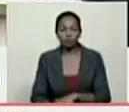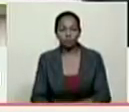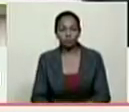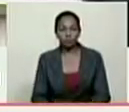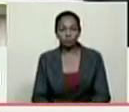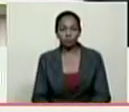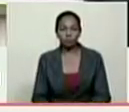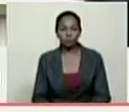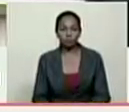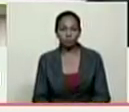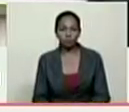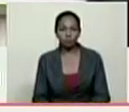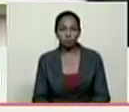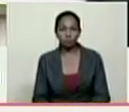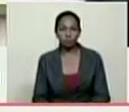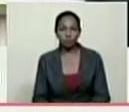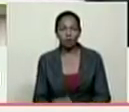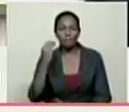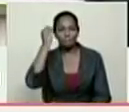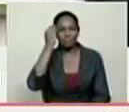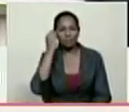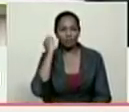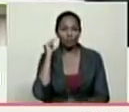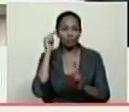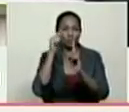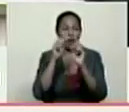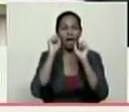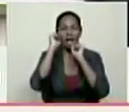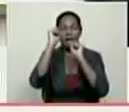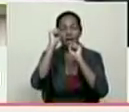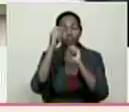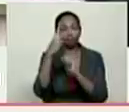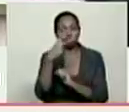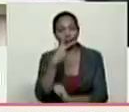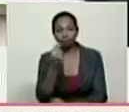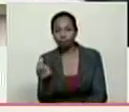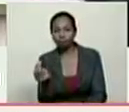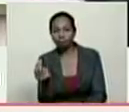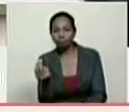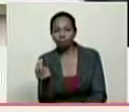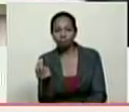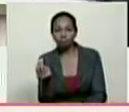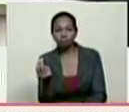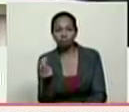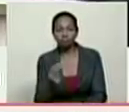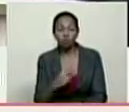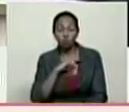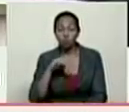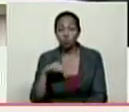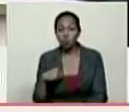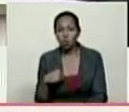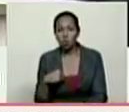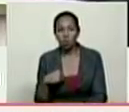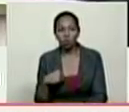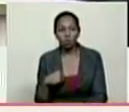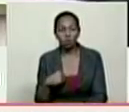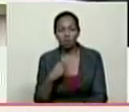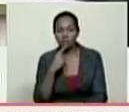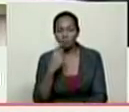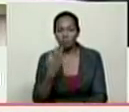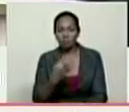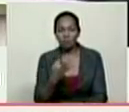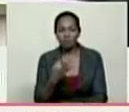de marzo. Creían que se iban a salir con la suya, no es así. Ya no solamente sabemos exactamente el